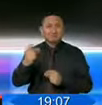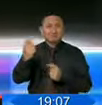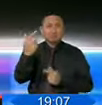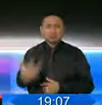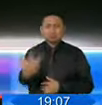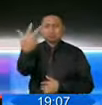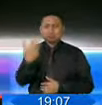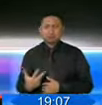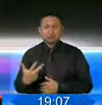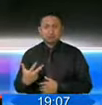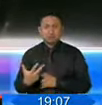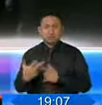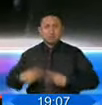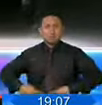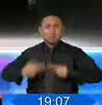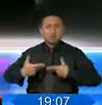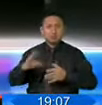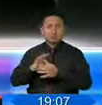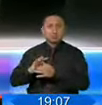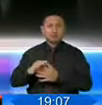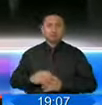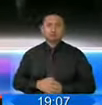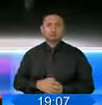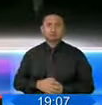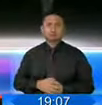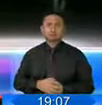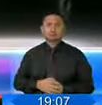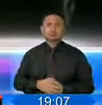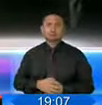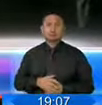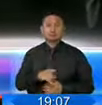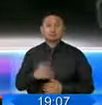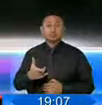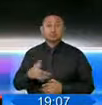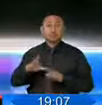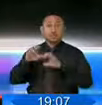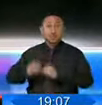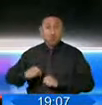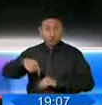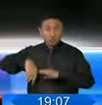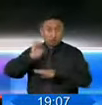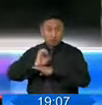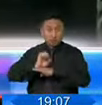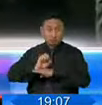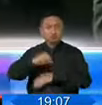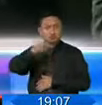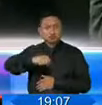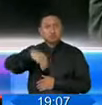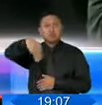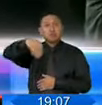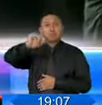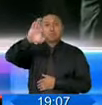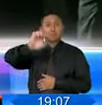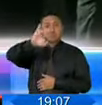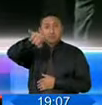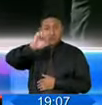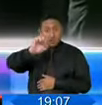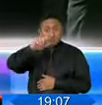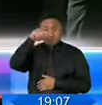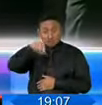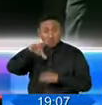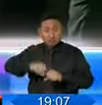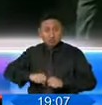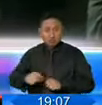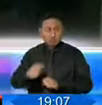pronto posible y vivos a nuestros compañeros. Secuestrados en territorio ecuatoriano, Vales de Saltarres. Vales de Saltarres en Mataje. Entonces, ¿qué están haciendo